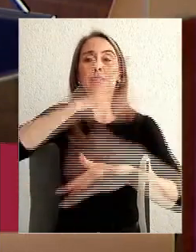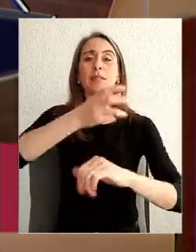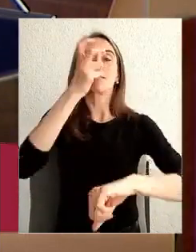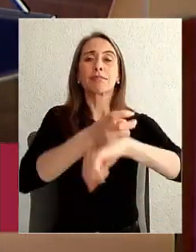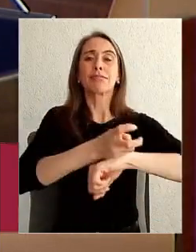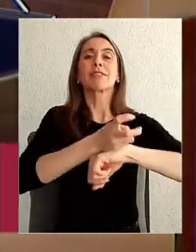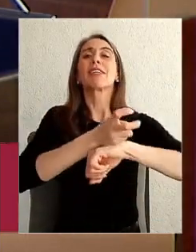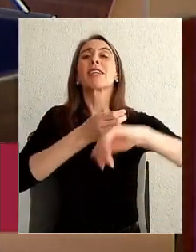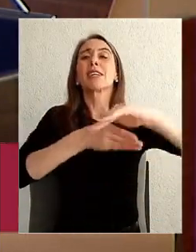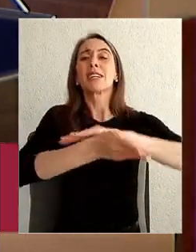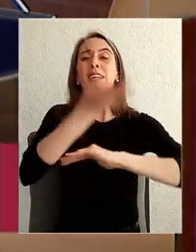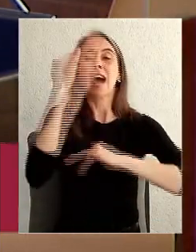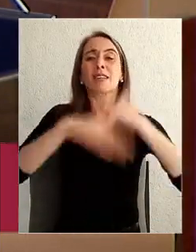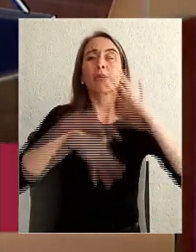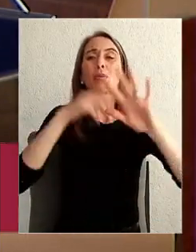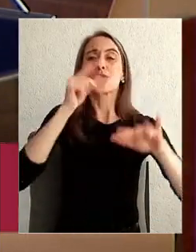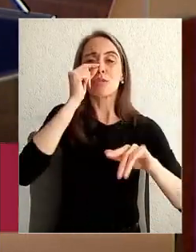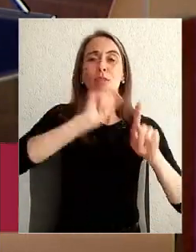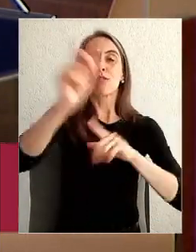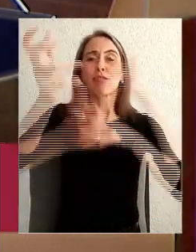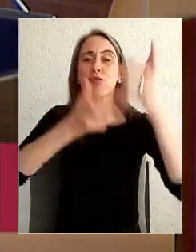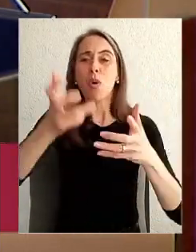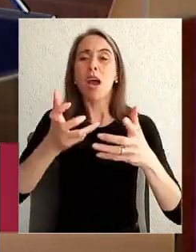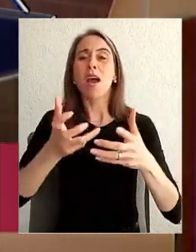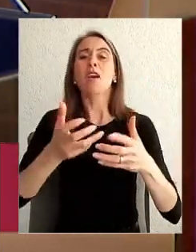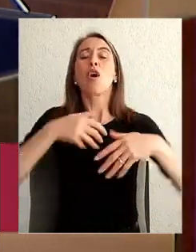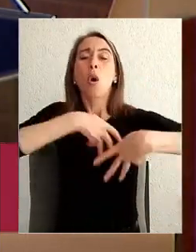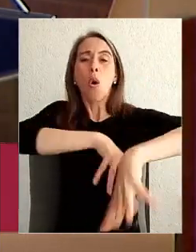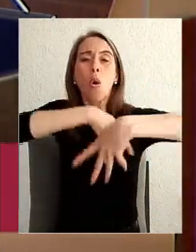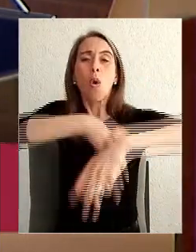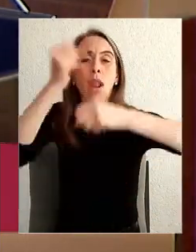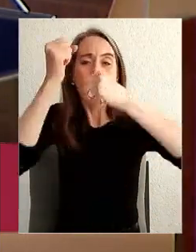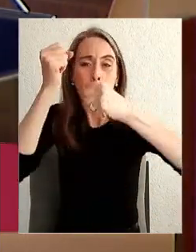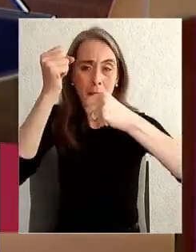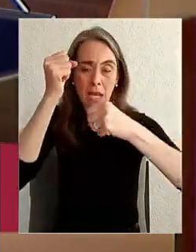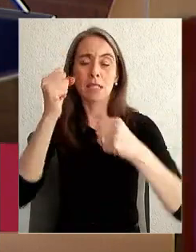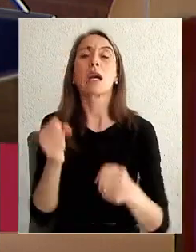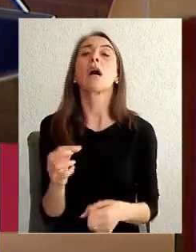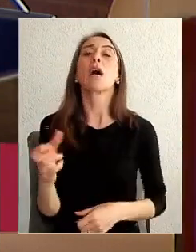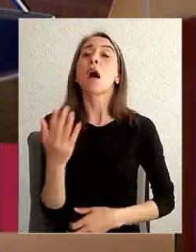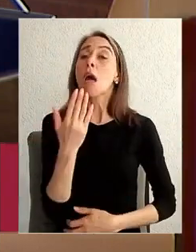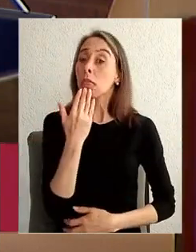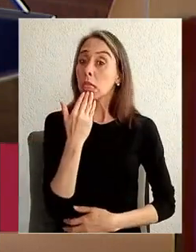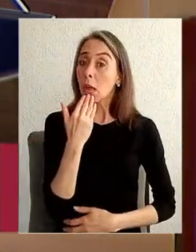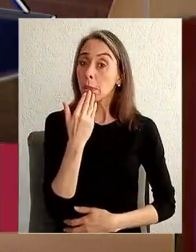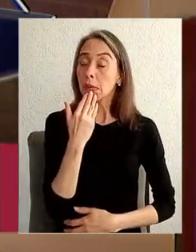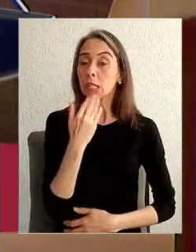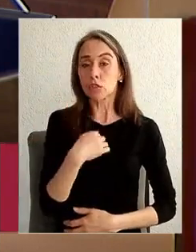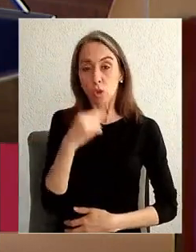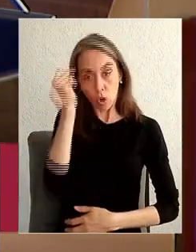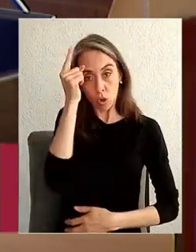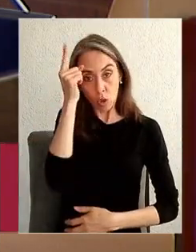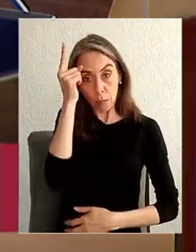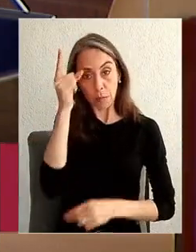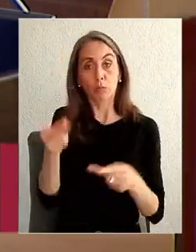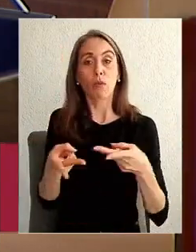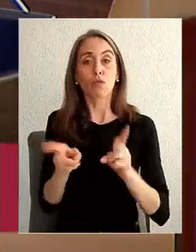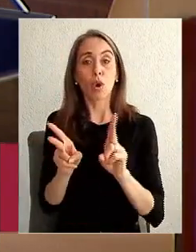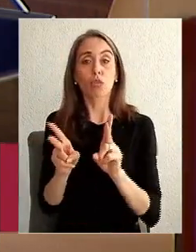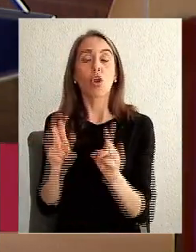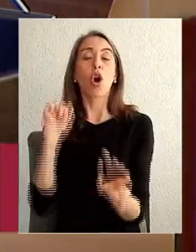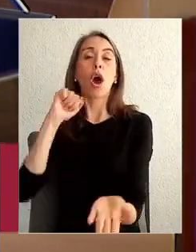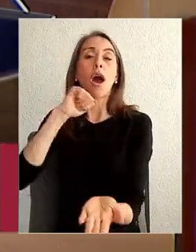fin. Y también porque entiendo que se ha acogido el reclamo en relación al